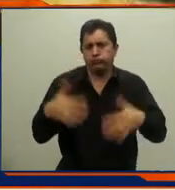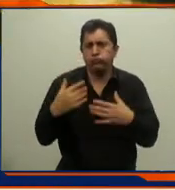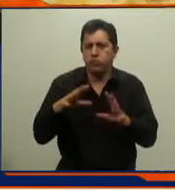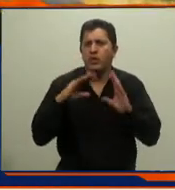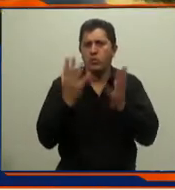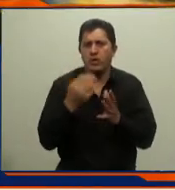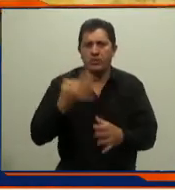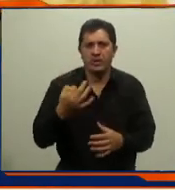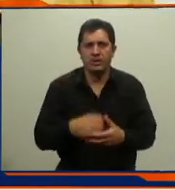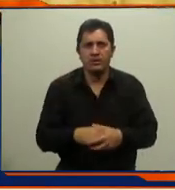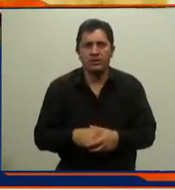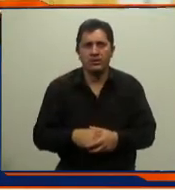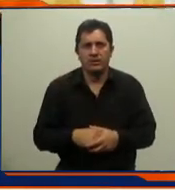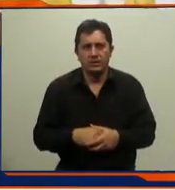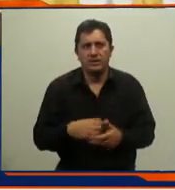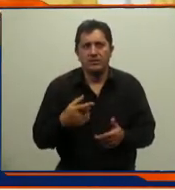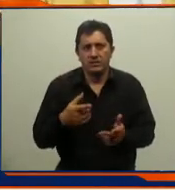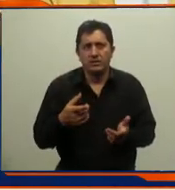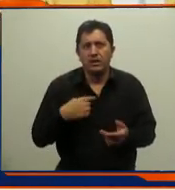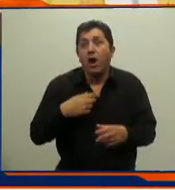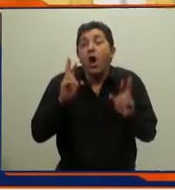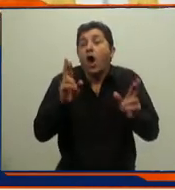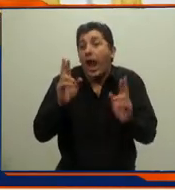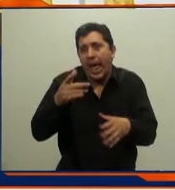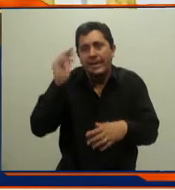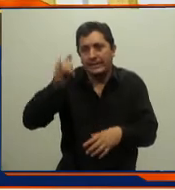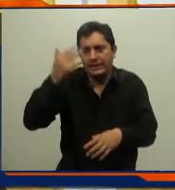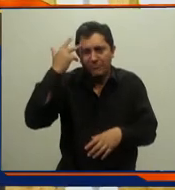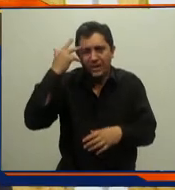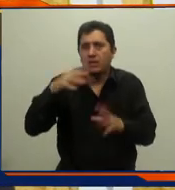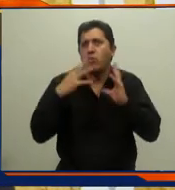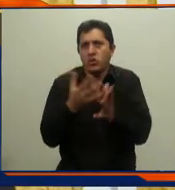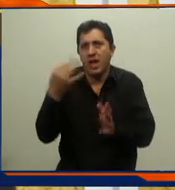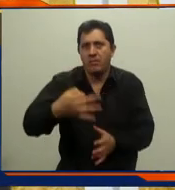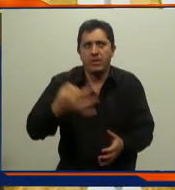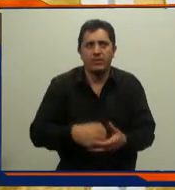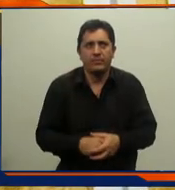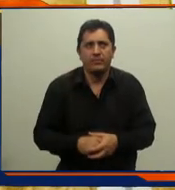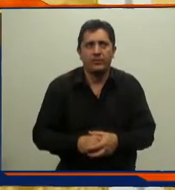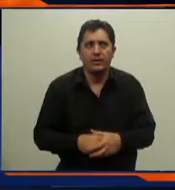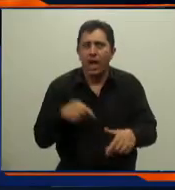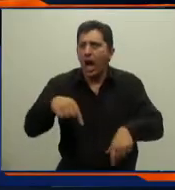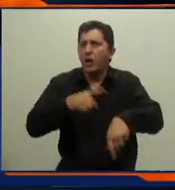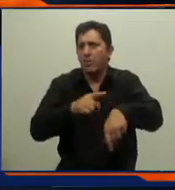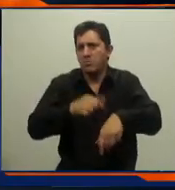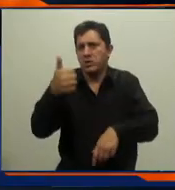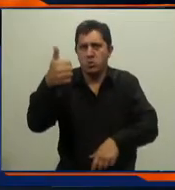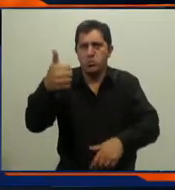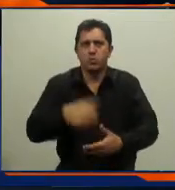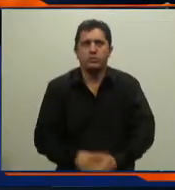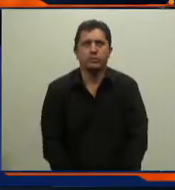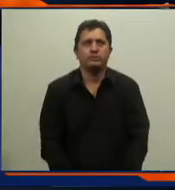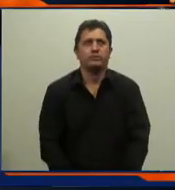Mundial. ¿Imaginas que él va a hacer un gran Mundial? Sí, pues esperemos, ¿no? Yo creo que están en un momento óptimo.